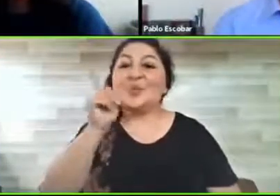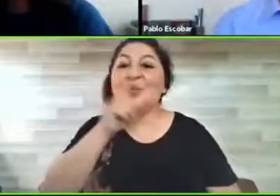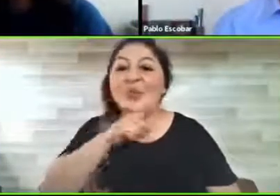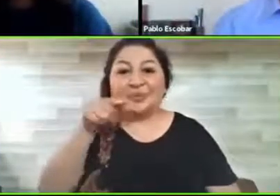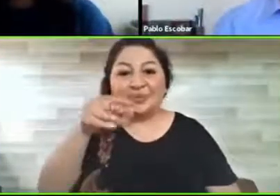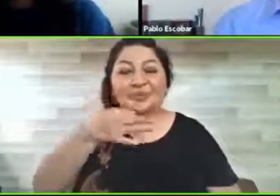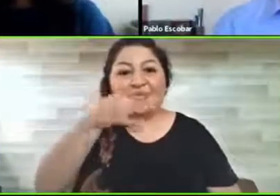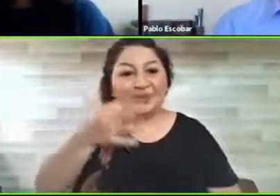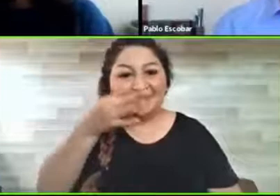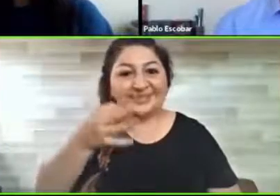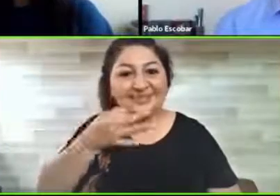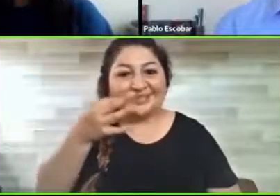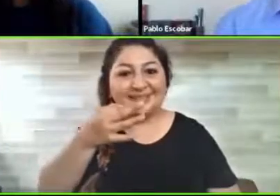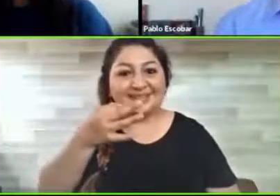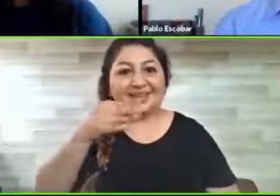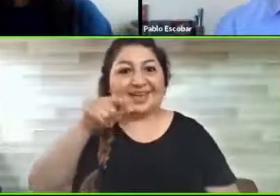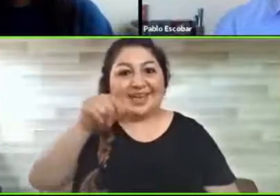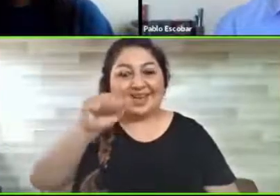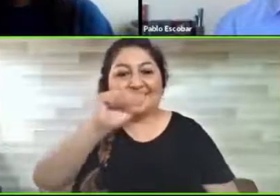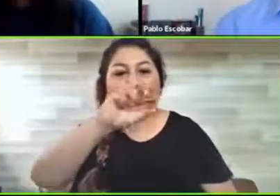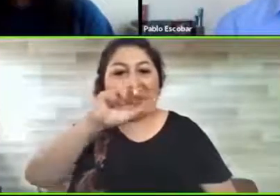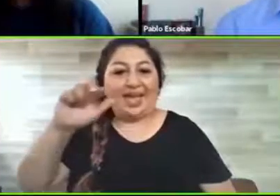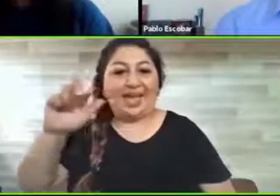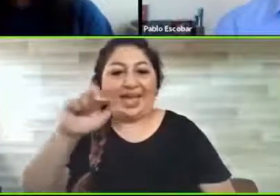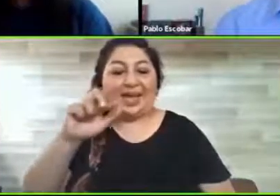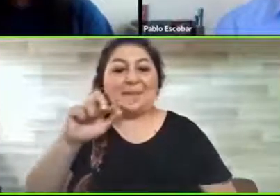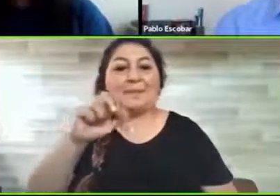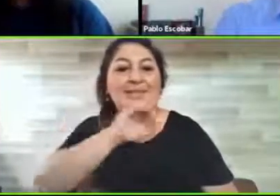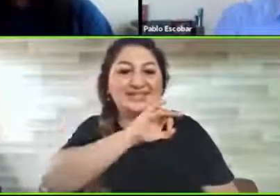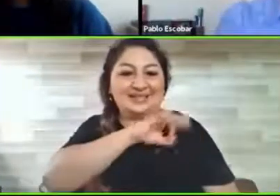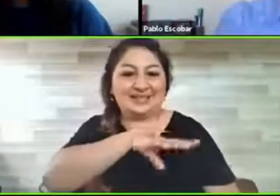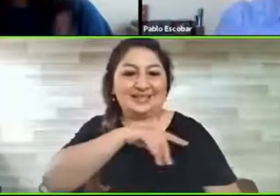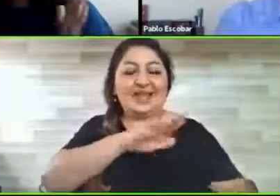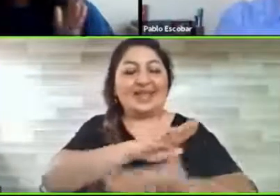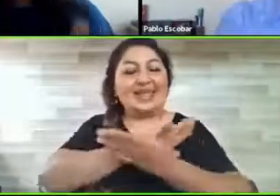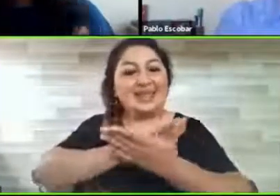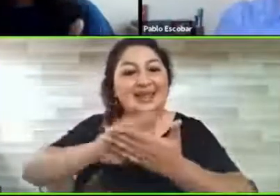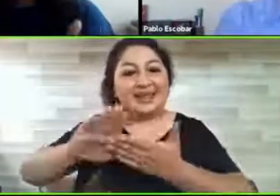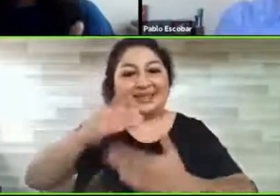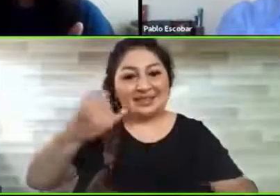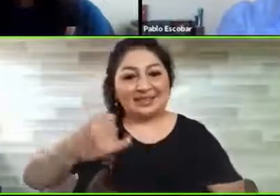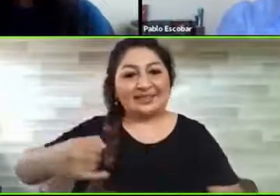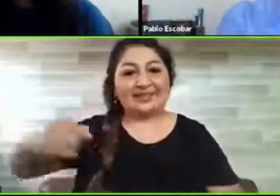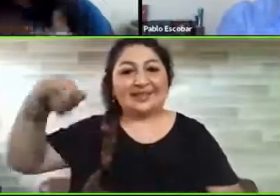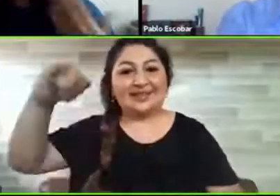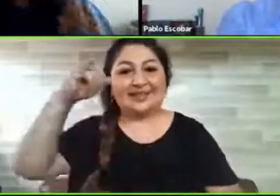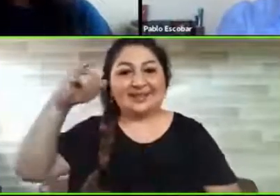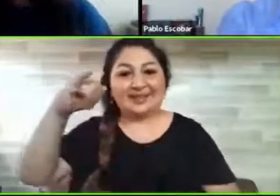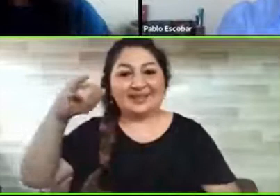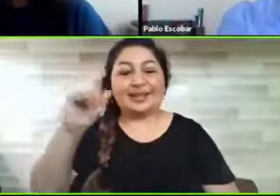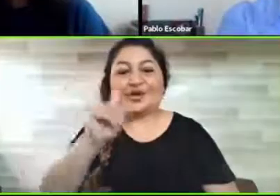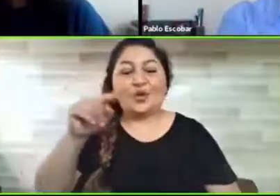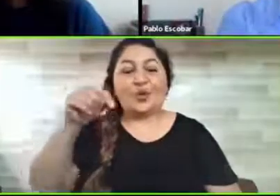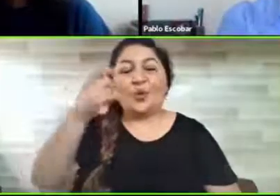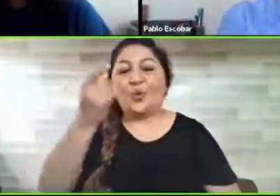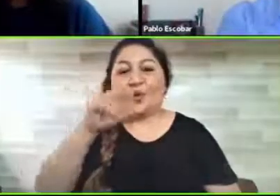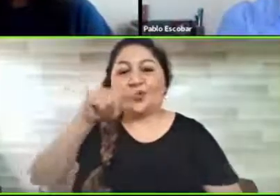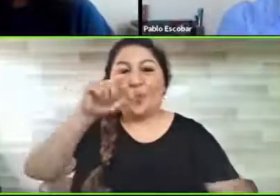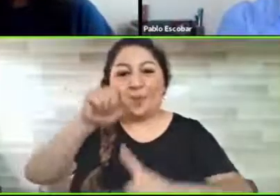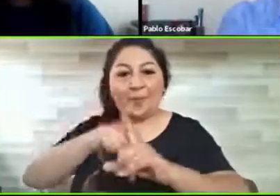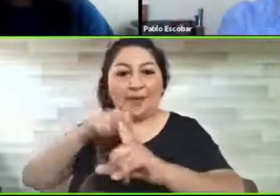charla, que el GraphoGame es gratuito para Chile de forma indefinida, no solamente de aquí a fin de año, sino que la gente puede acceder a